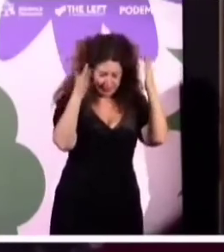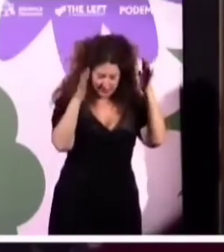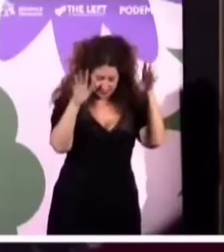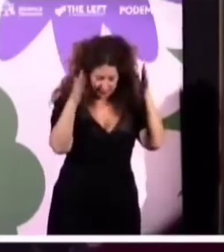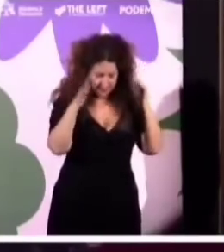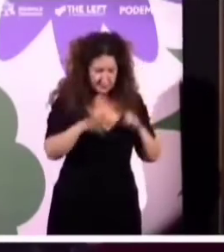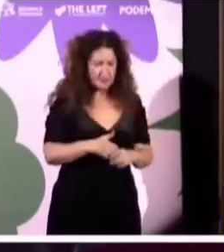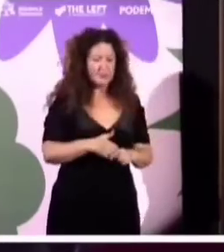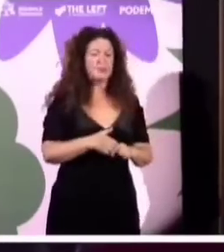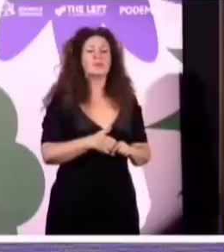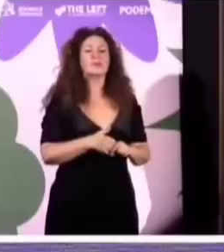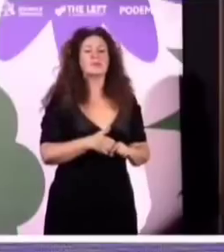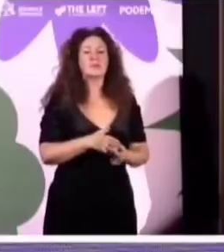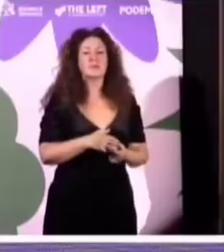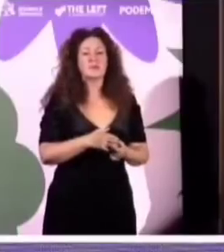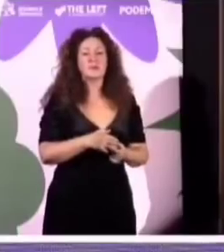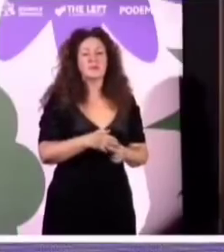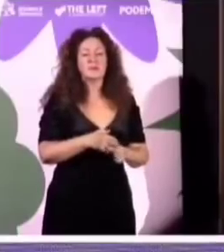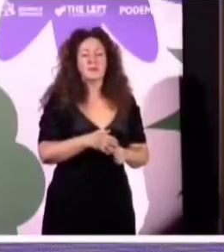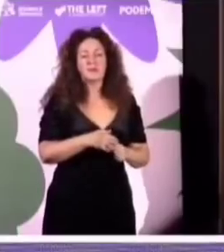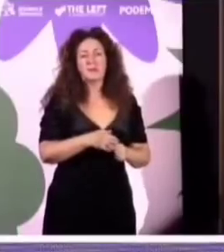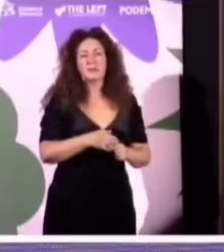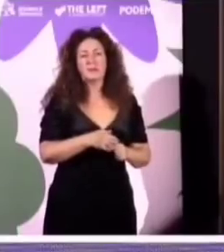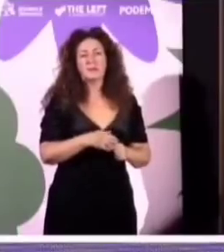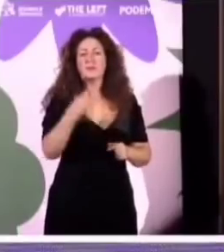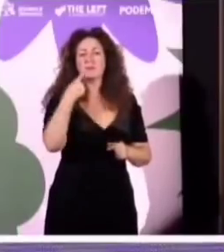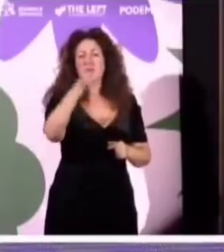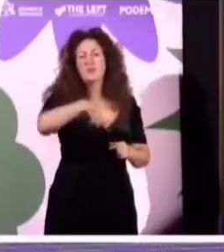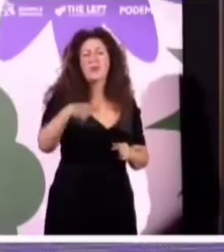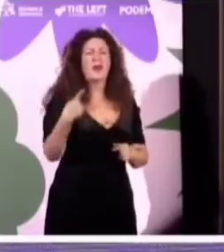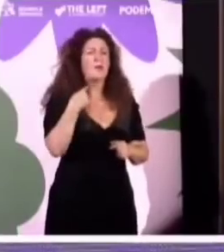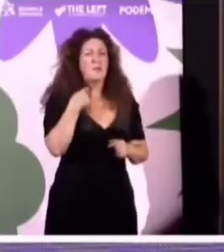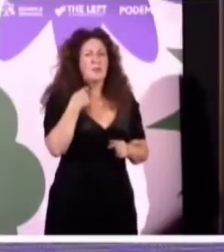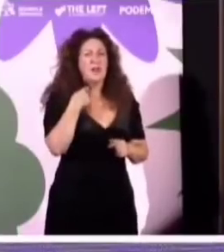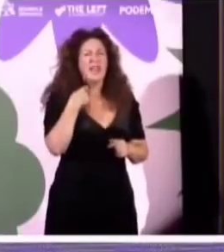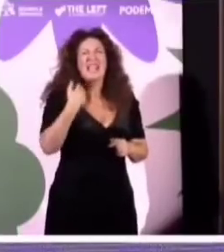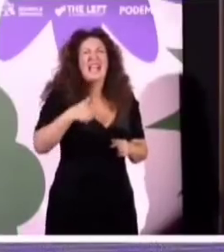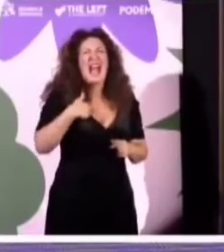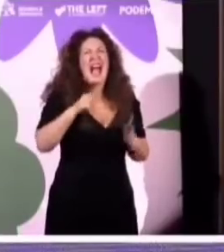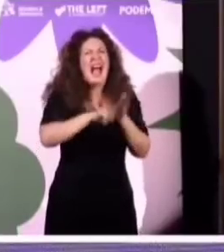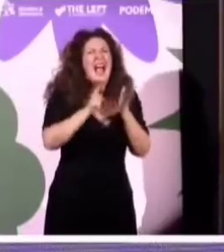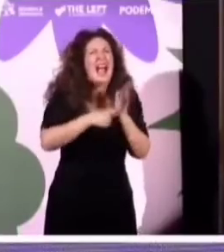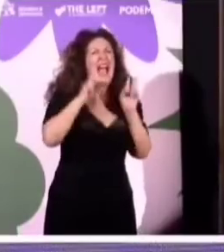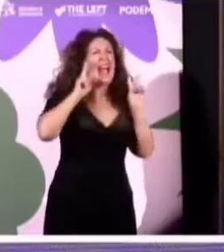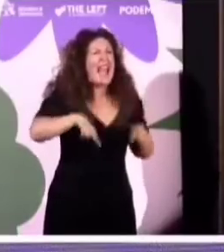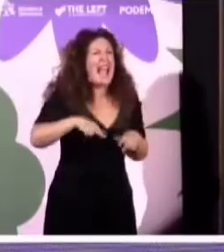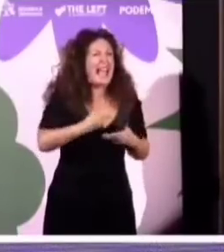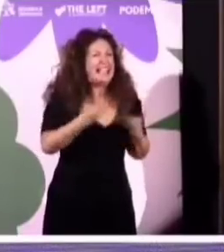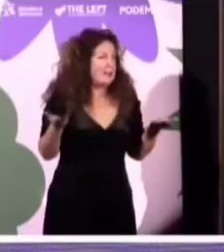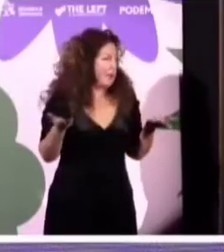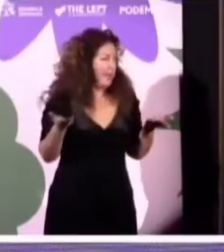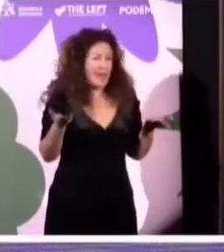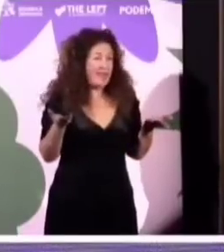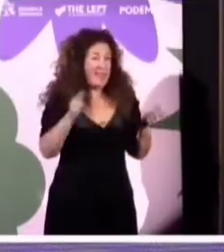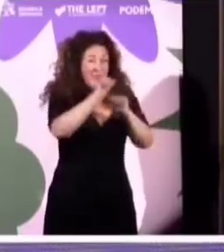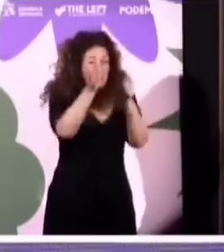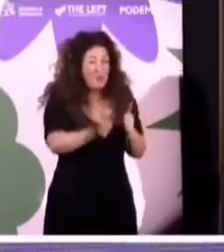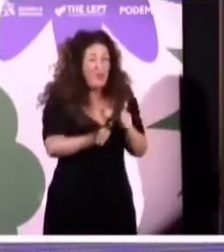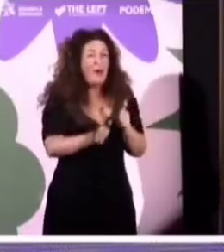Y les hemos hecho mucho daño porque han perdido cualquier tipo de legitimidad. La manera en la que se